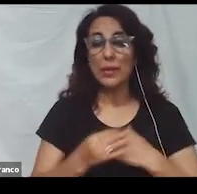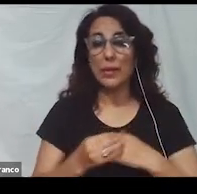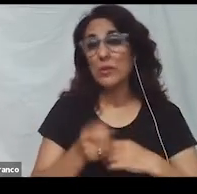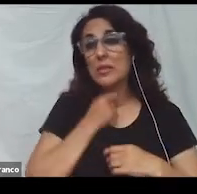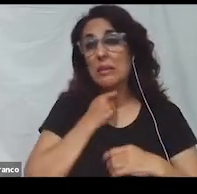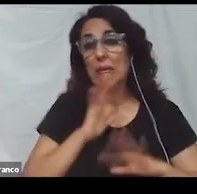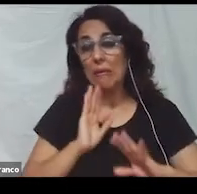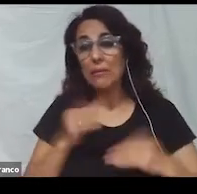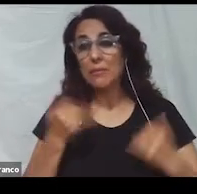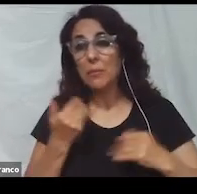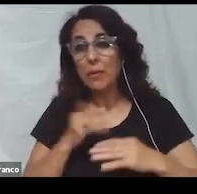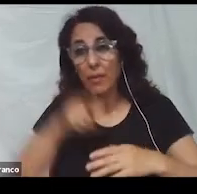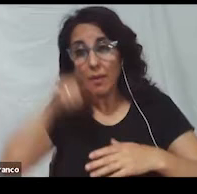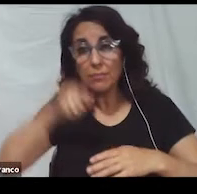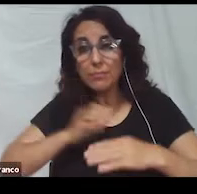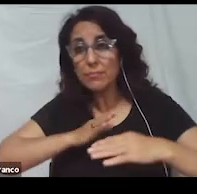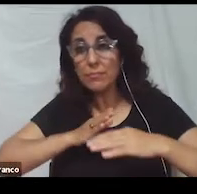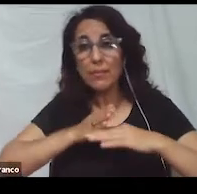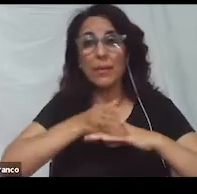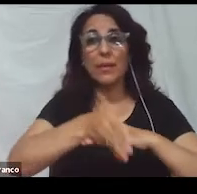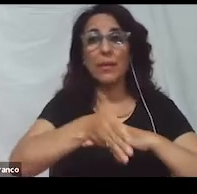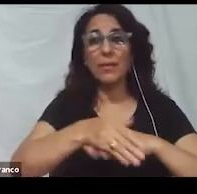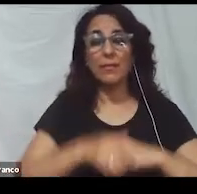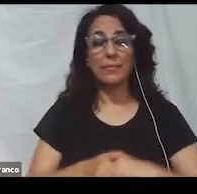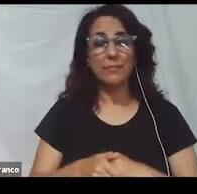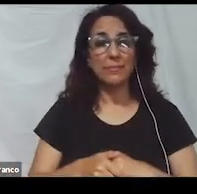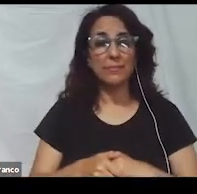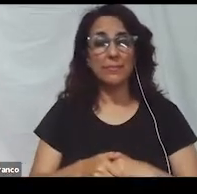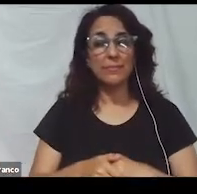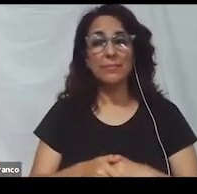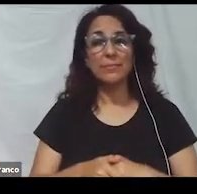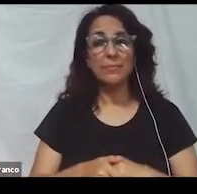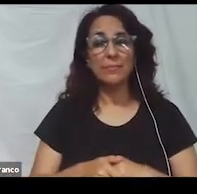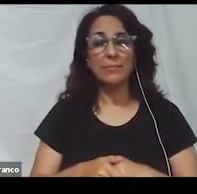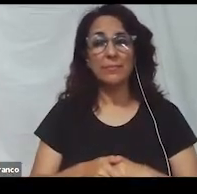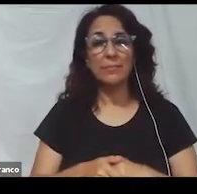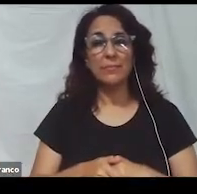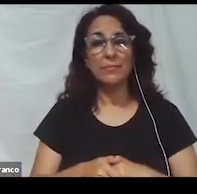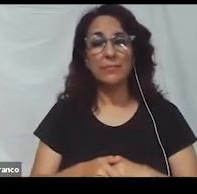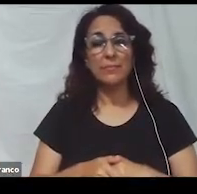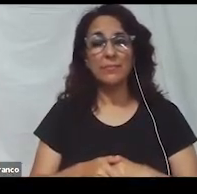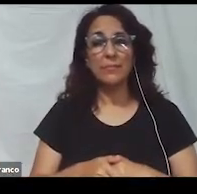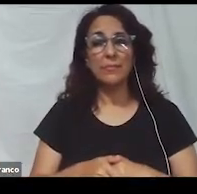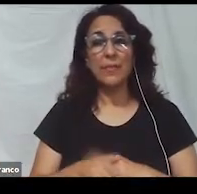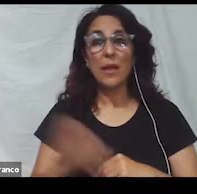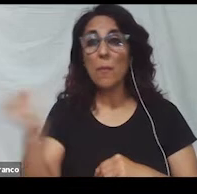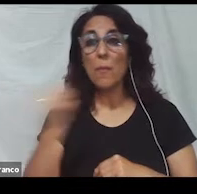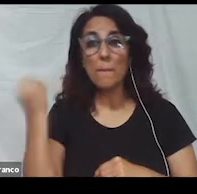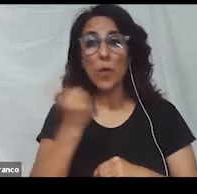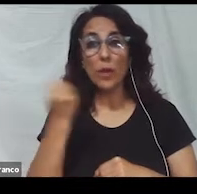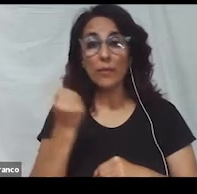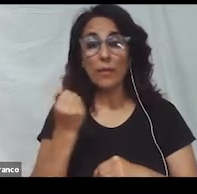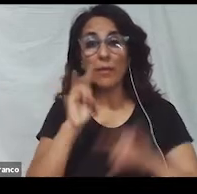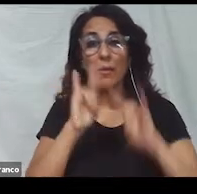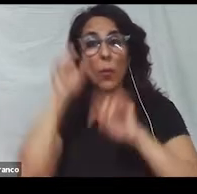si desea, puede dar Enter ahí o apretar ahí o seleccionar eso para saltar al contenido principal de